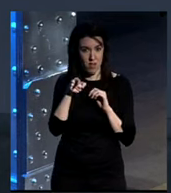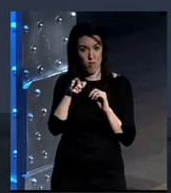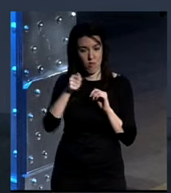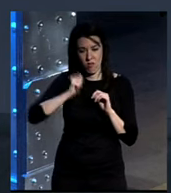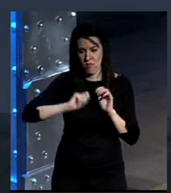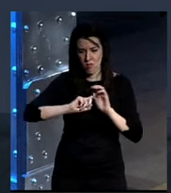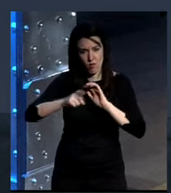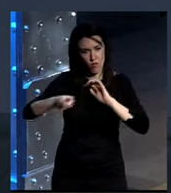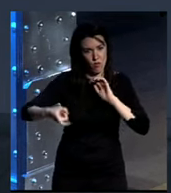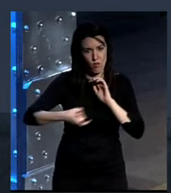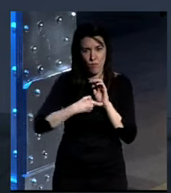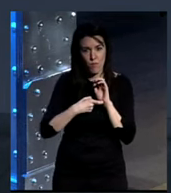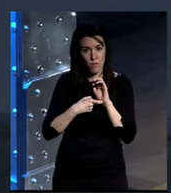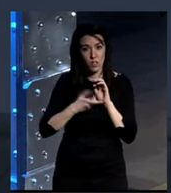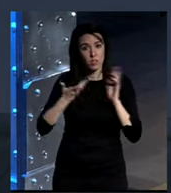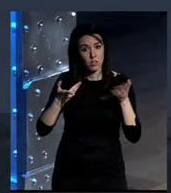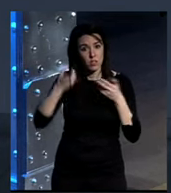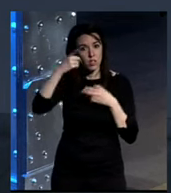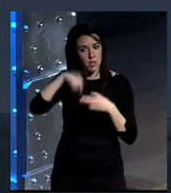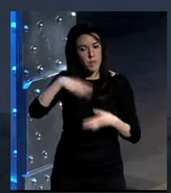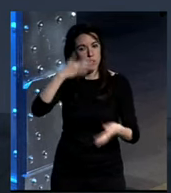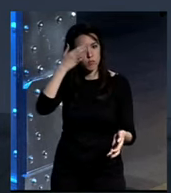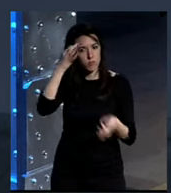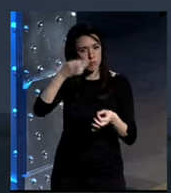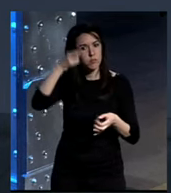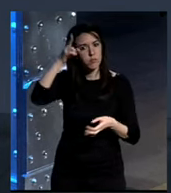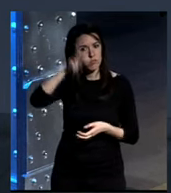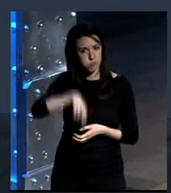y, por supuesto, con rigor.